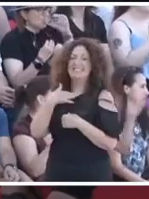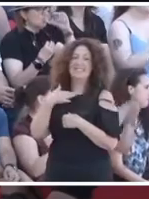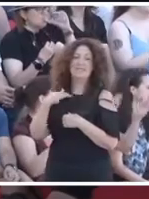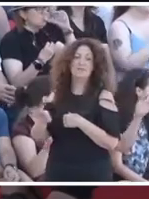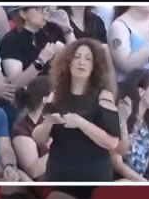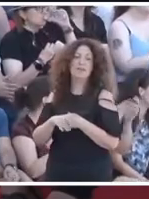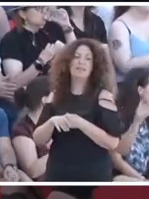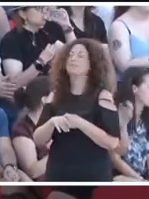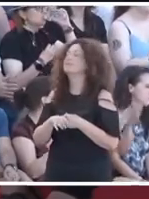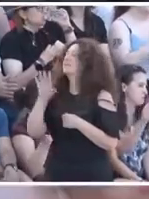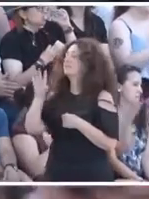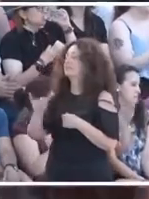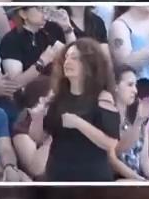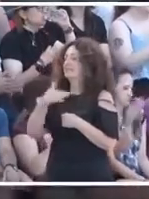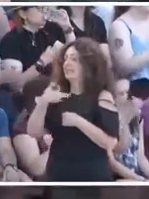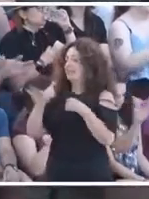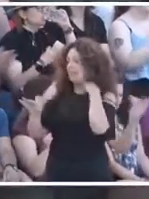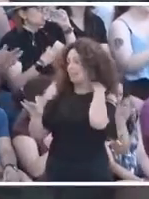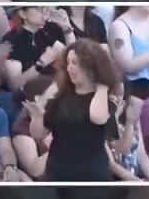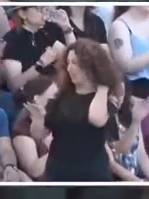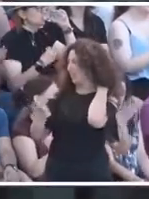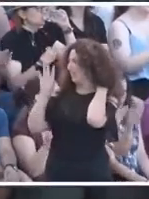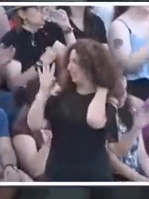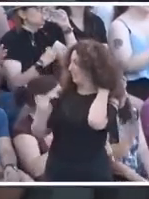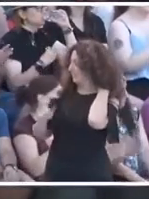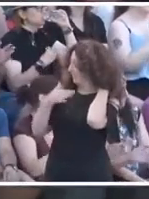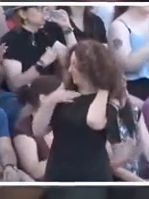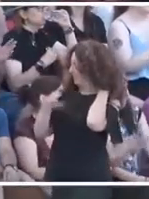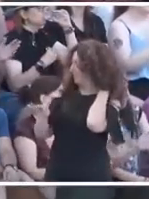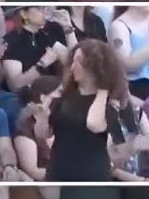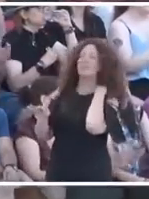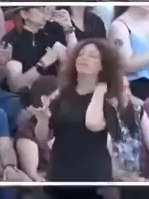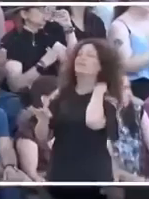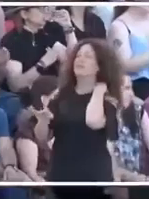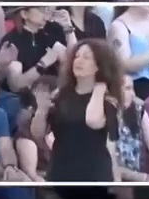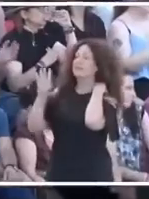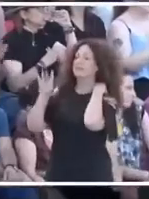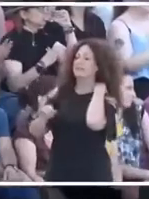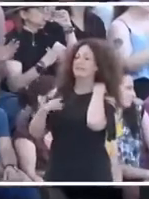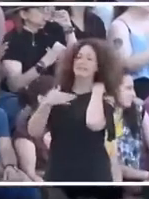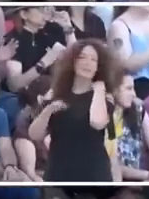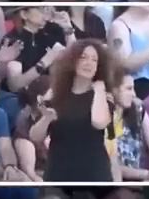¡Sí se puede! ¡Sí se puede!